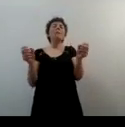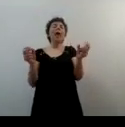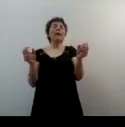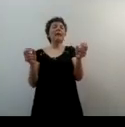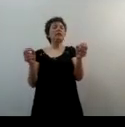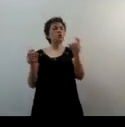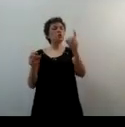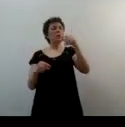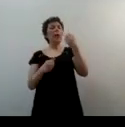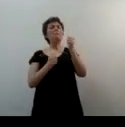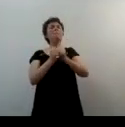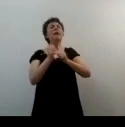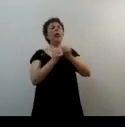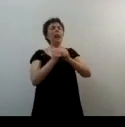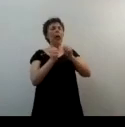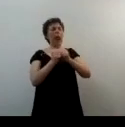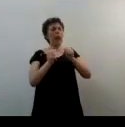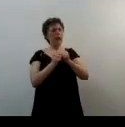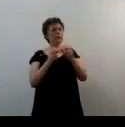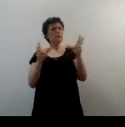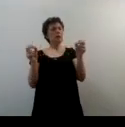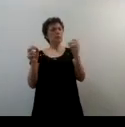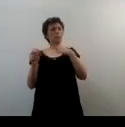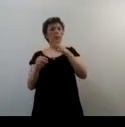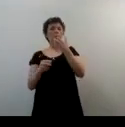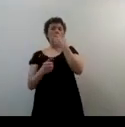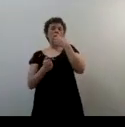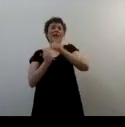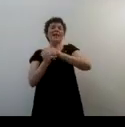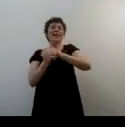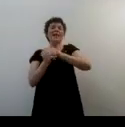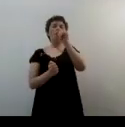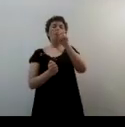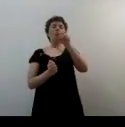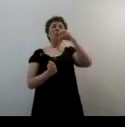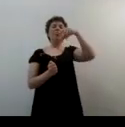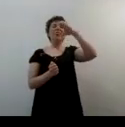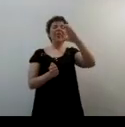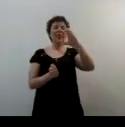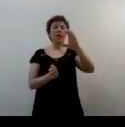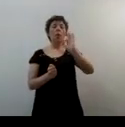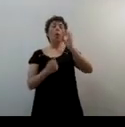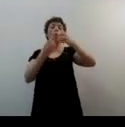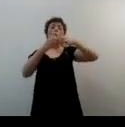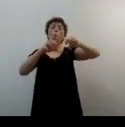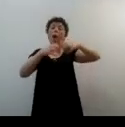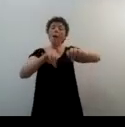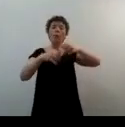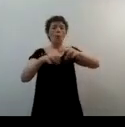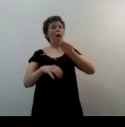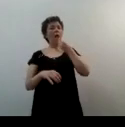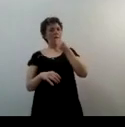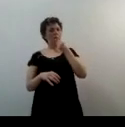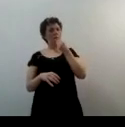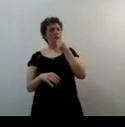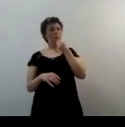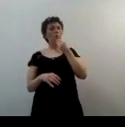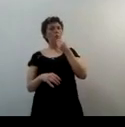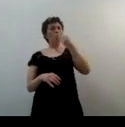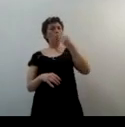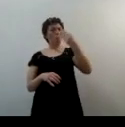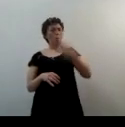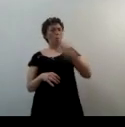minerales que puede haber carencias, como hierro, como zinc, que es un buen alimento. O el huevo, que es un alimento muy bueno. De